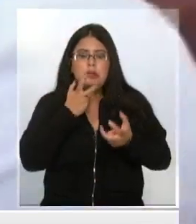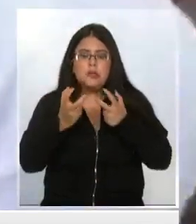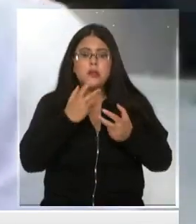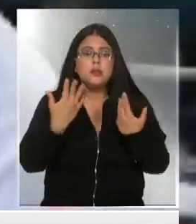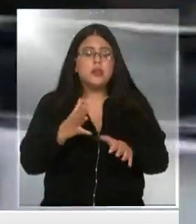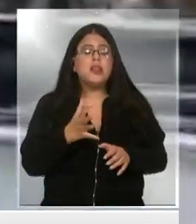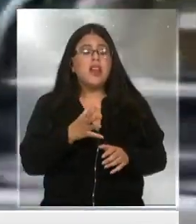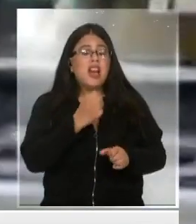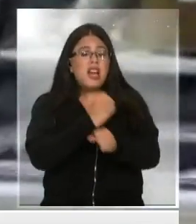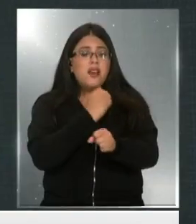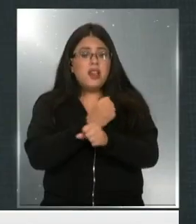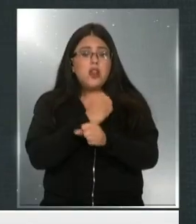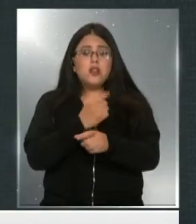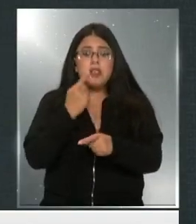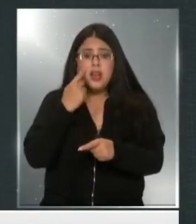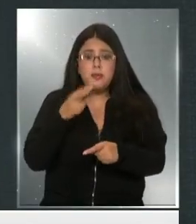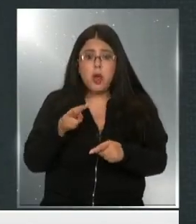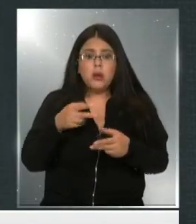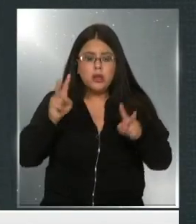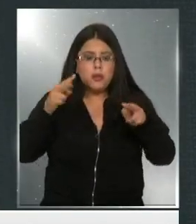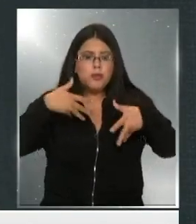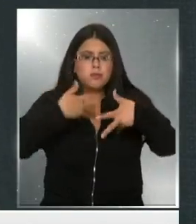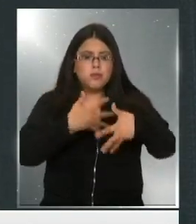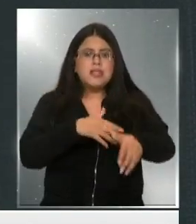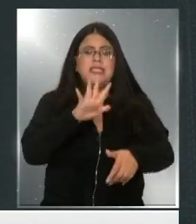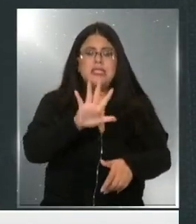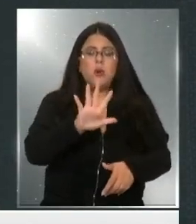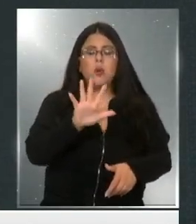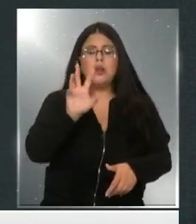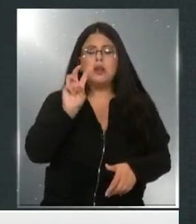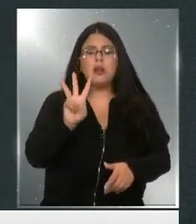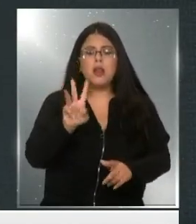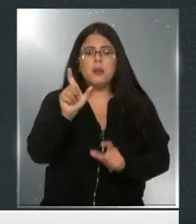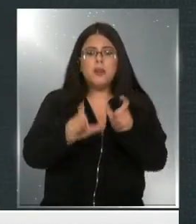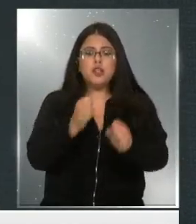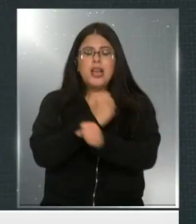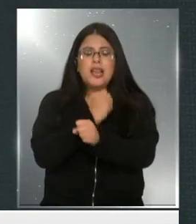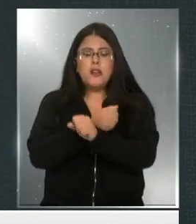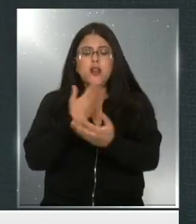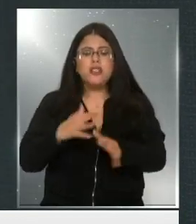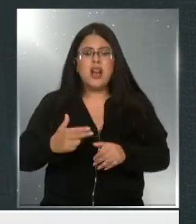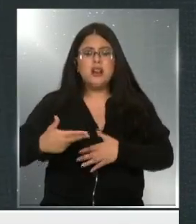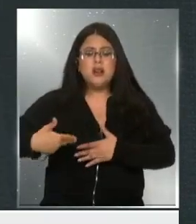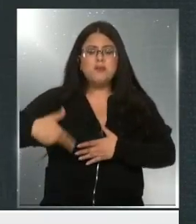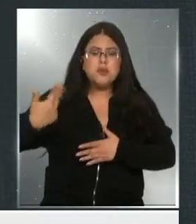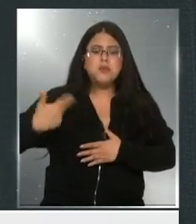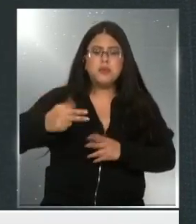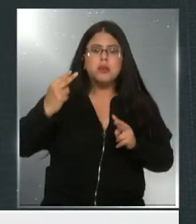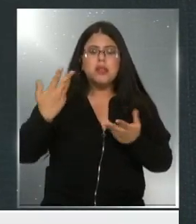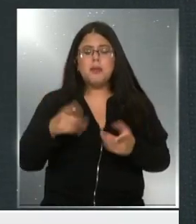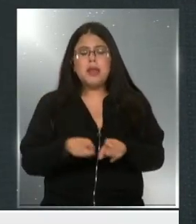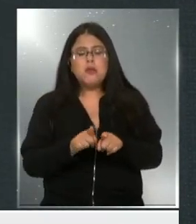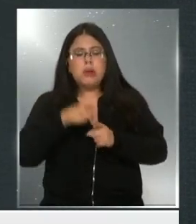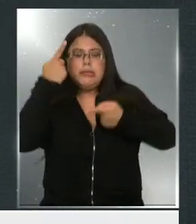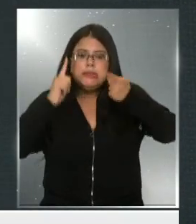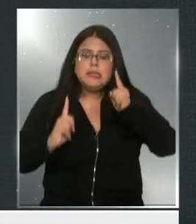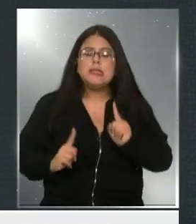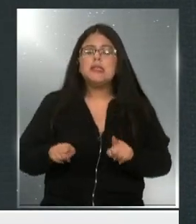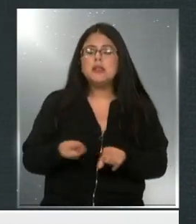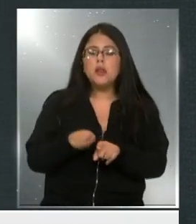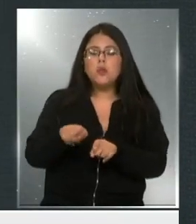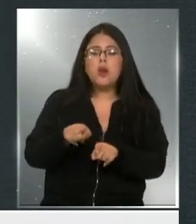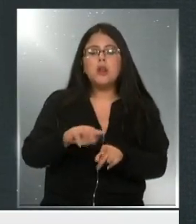Carabineros señaló que durante este tiempo de manifestaciones, 53 uniformados han resultado baleados en medio de desórdenes, cantidad que pasa a ser